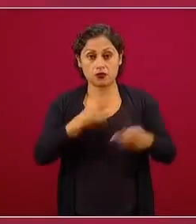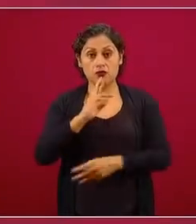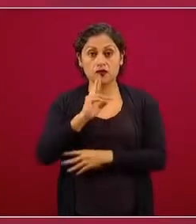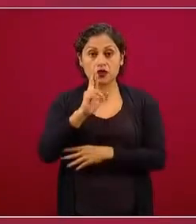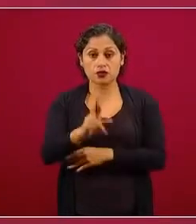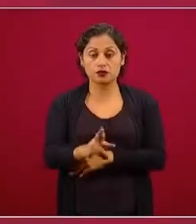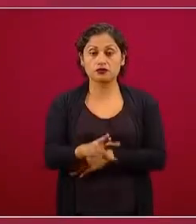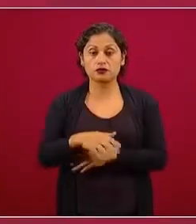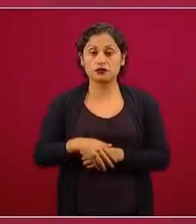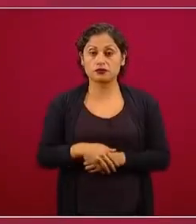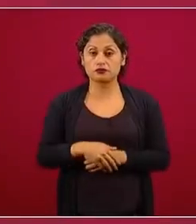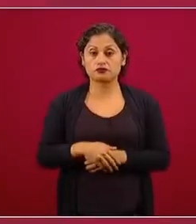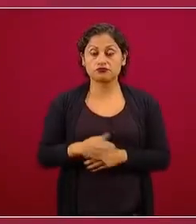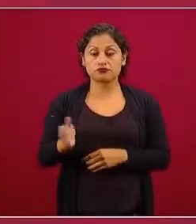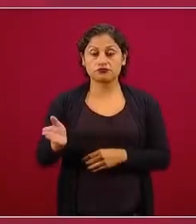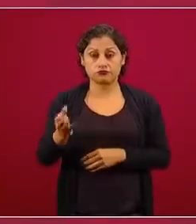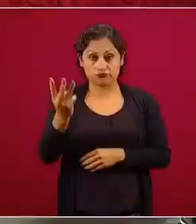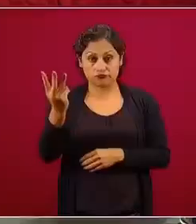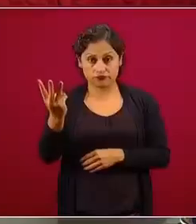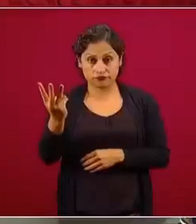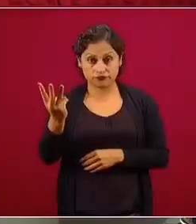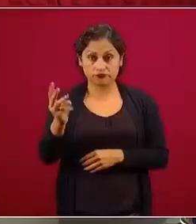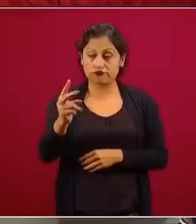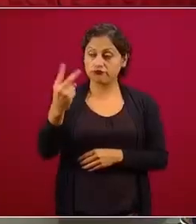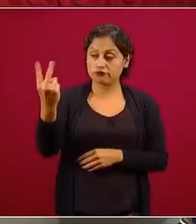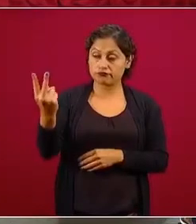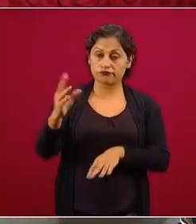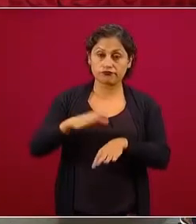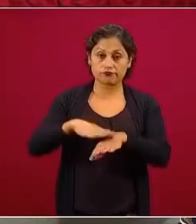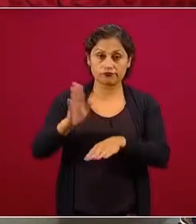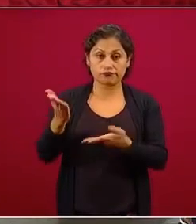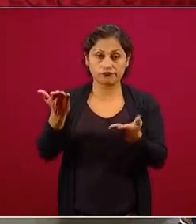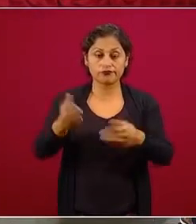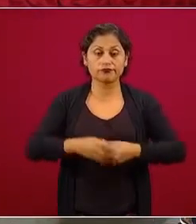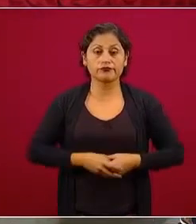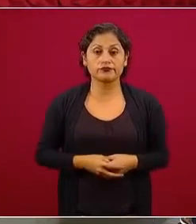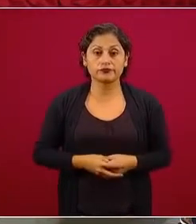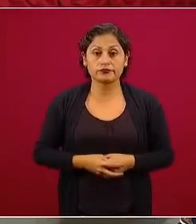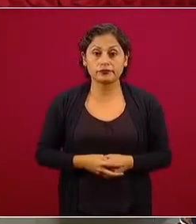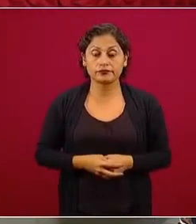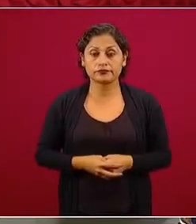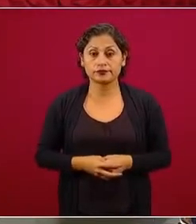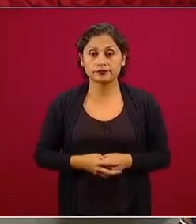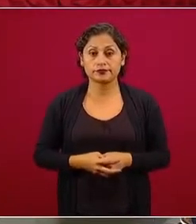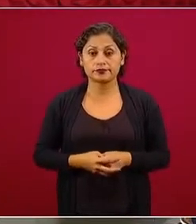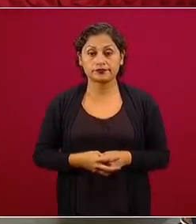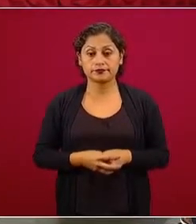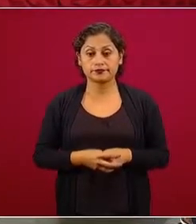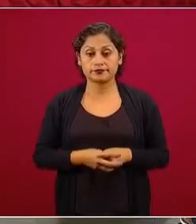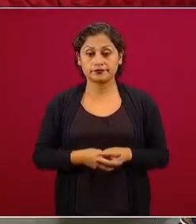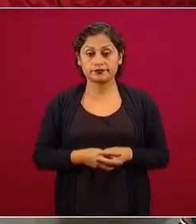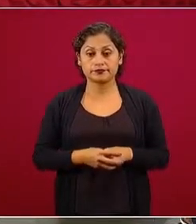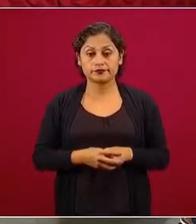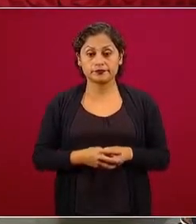tenemos tres personas y dos personas aquí. Vamos en ese orden. Por favor.